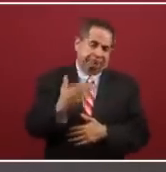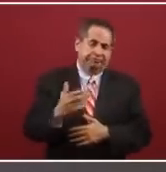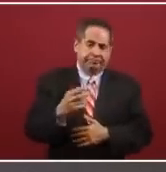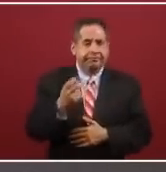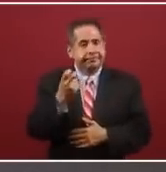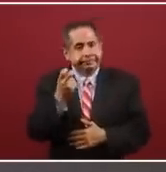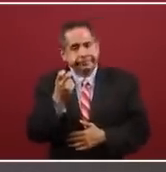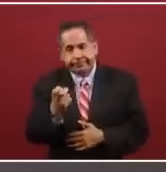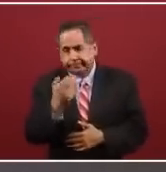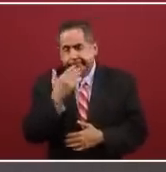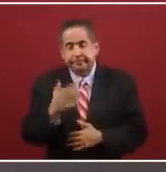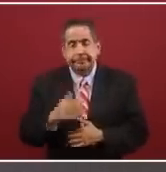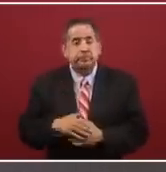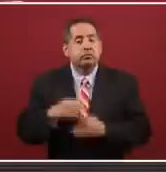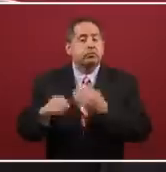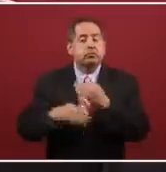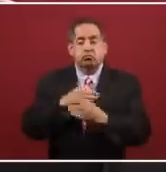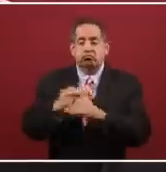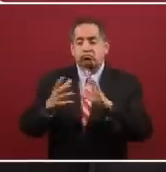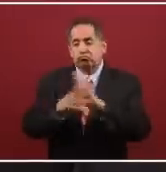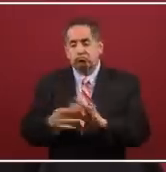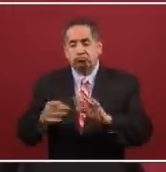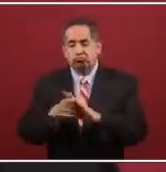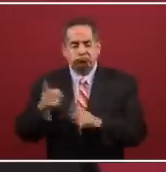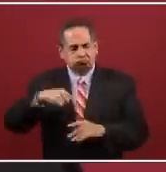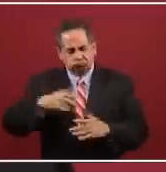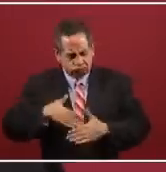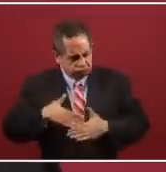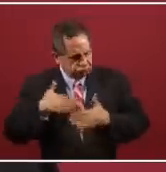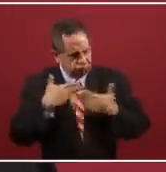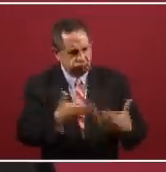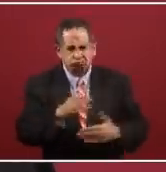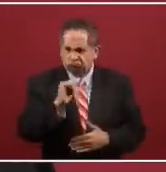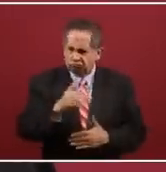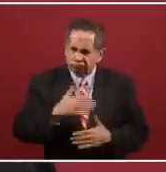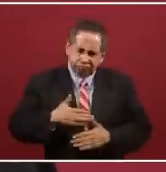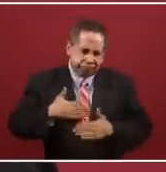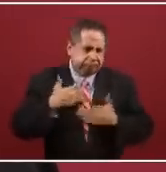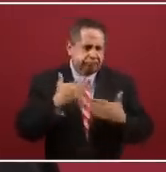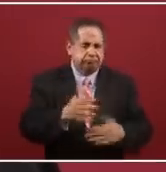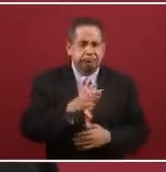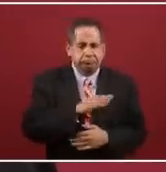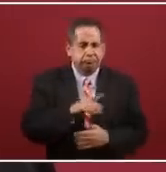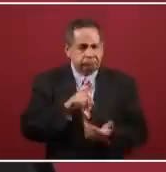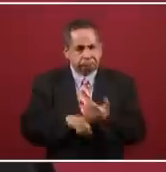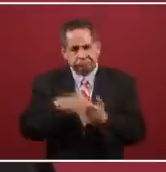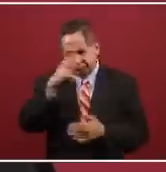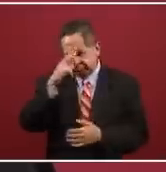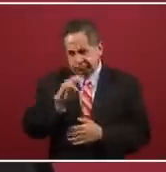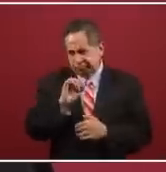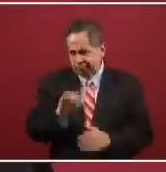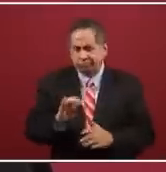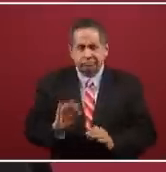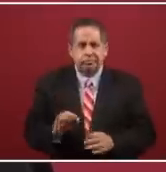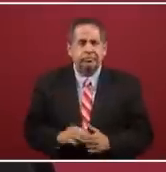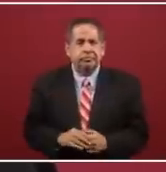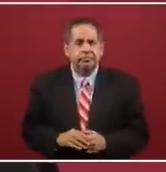Por eso, porque todos hablaron de la confianza que tienen en México.